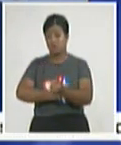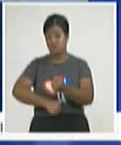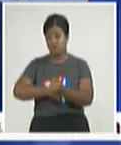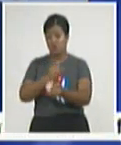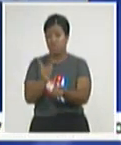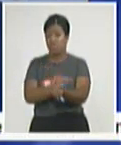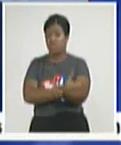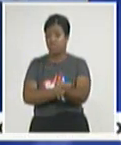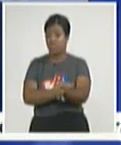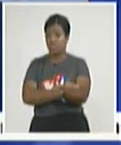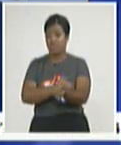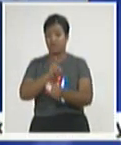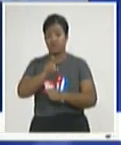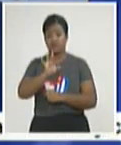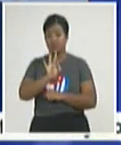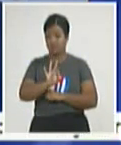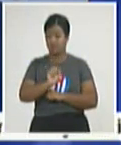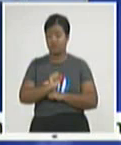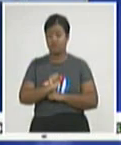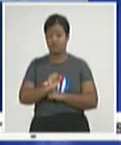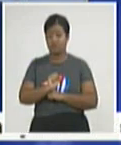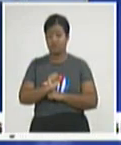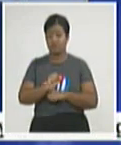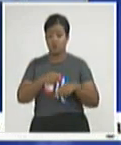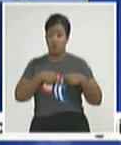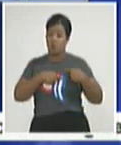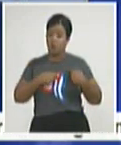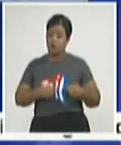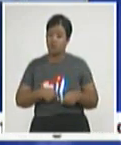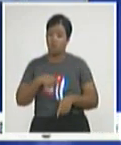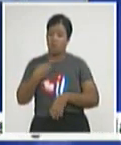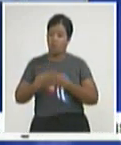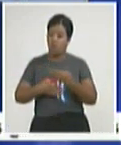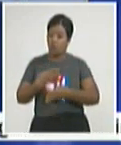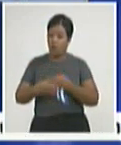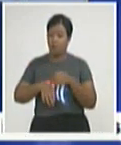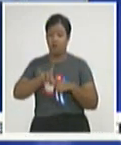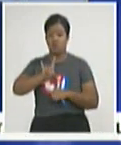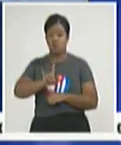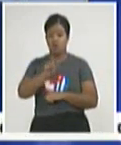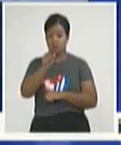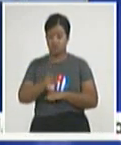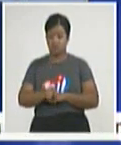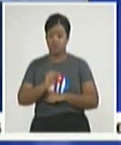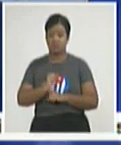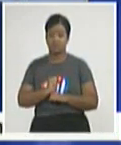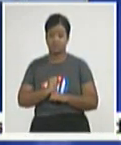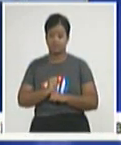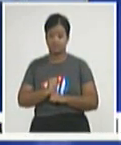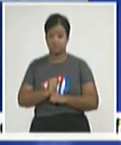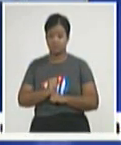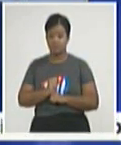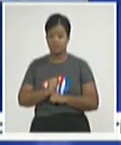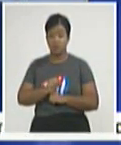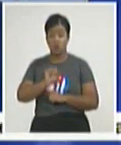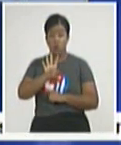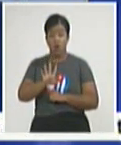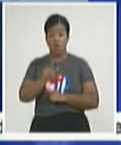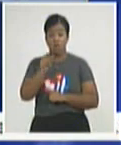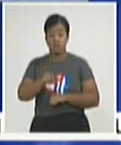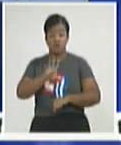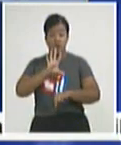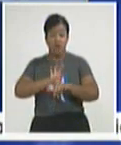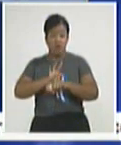diabetes mellitus en 18, cardiopatía isquémica, 9 de los fallecidos, 4 de los fallecidos